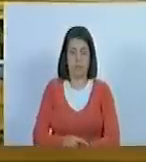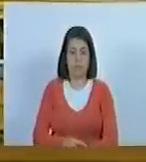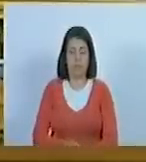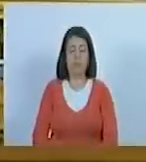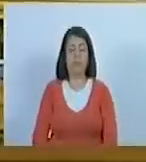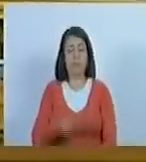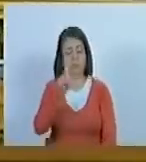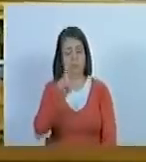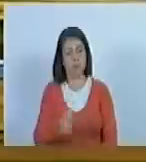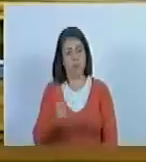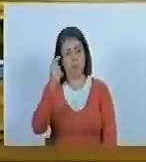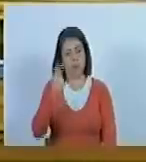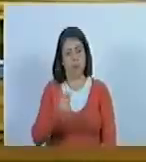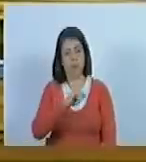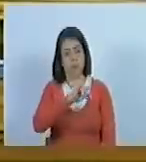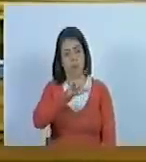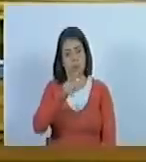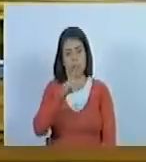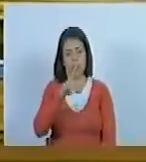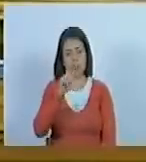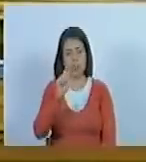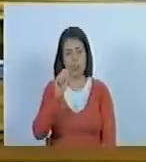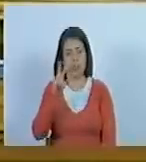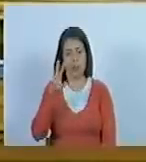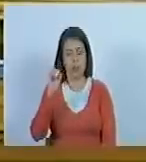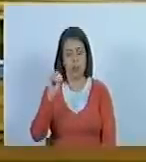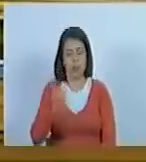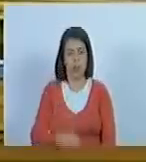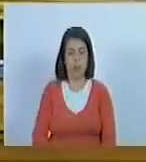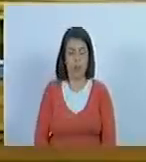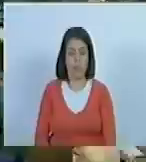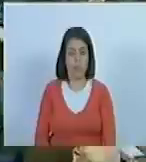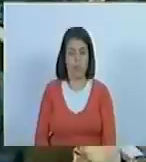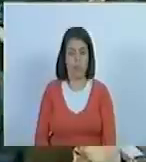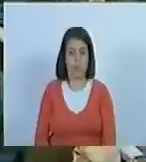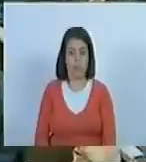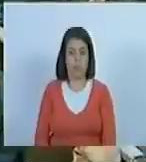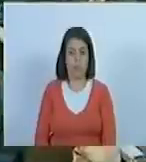Voy a dejar en el derecho de palabra al diputado Gustavo Villapol.